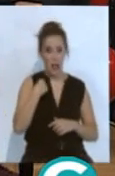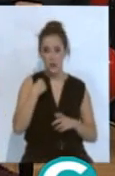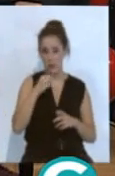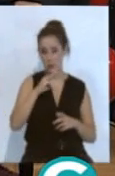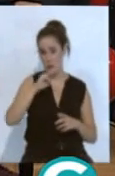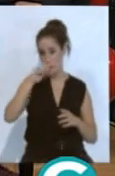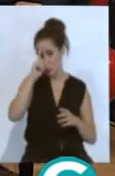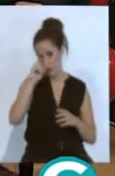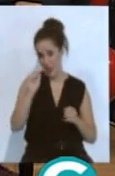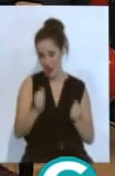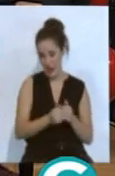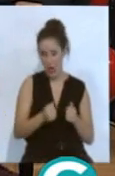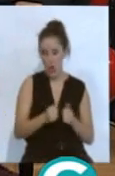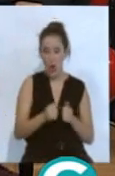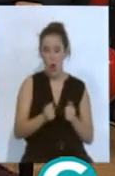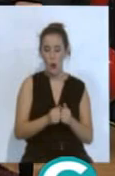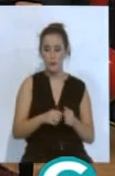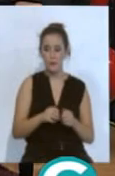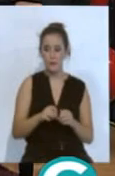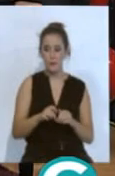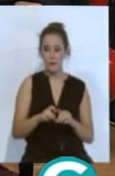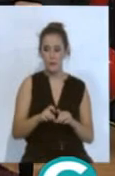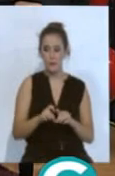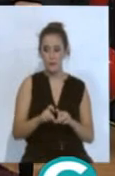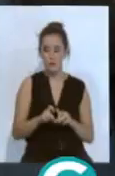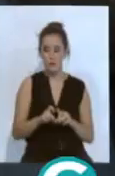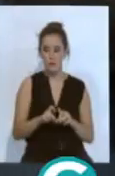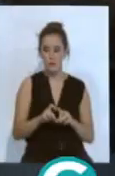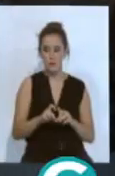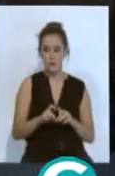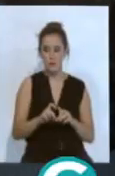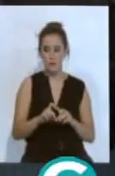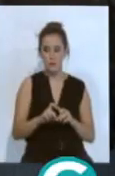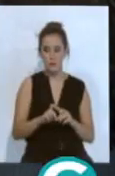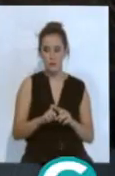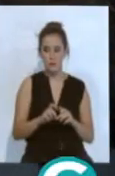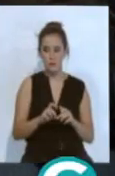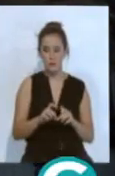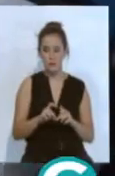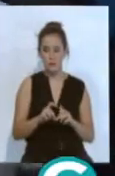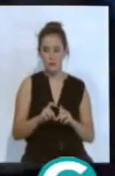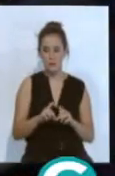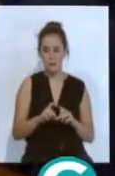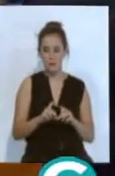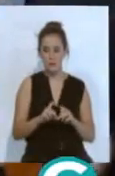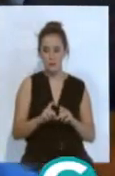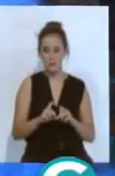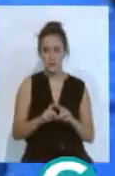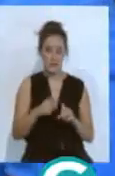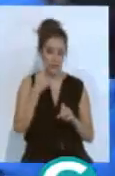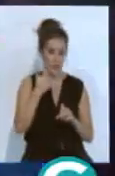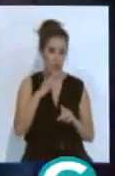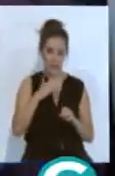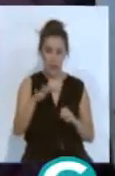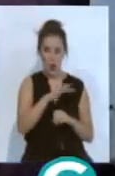puntazo en el coco. Bueno, recuerdo. ¿Qué? El Shandai. Fíjate, venga, que ese local